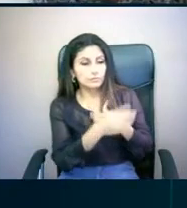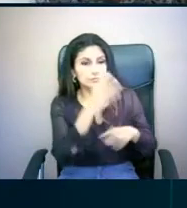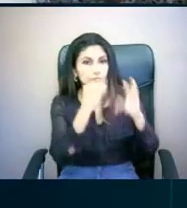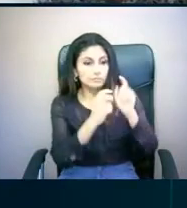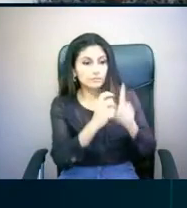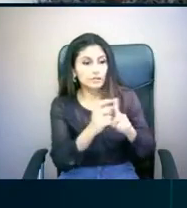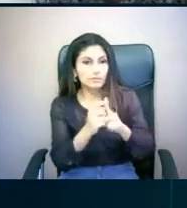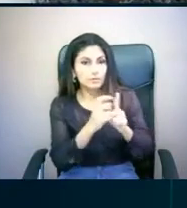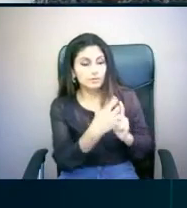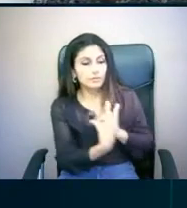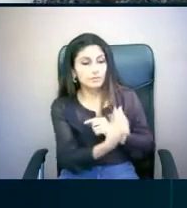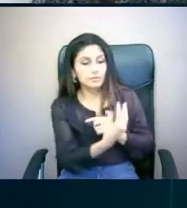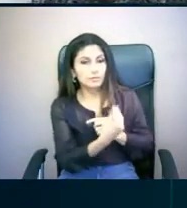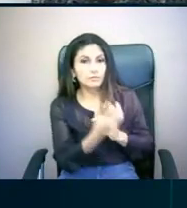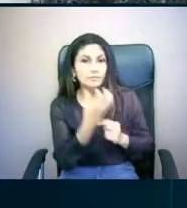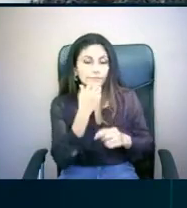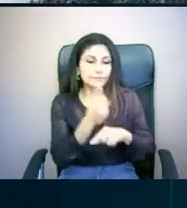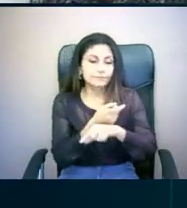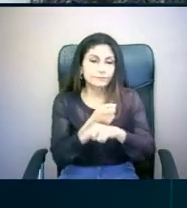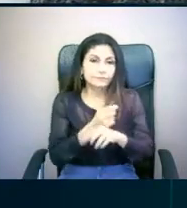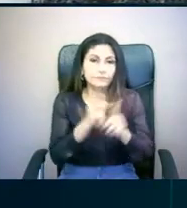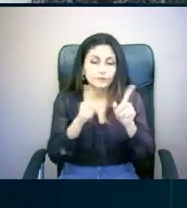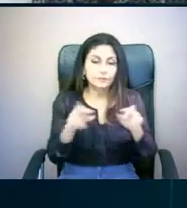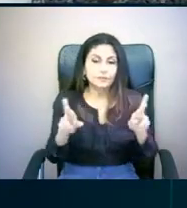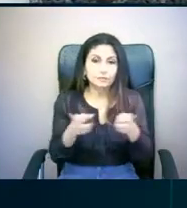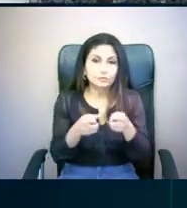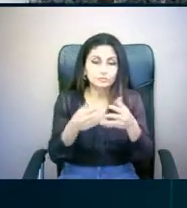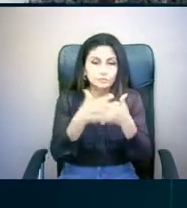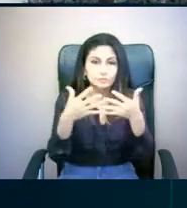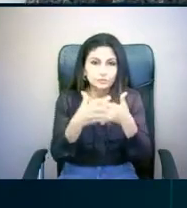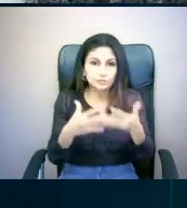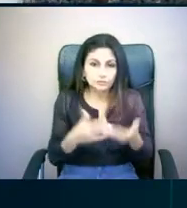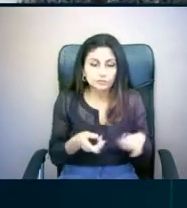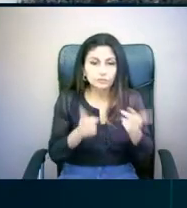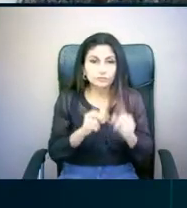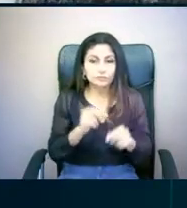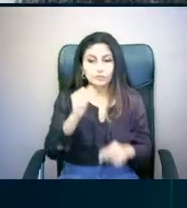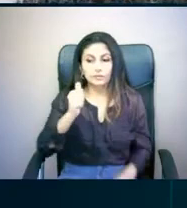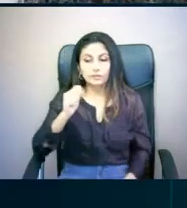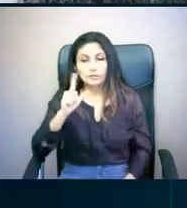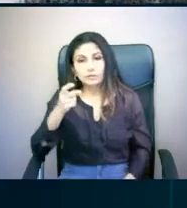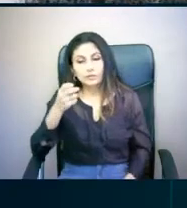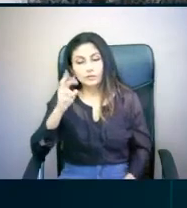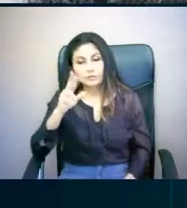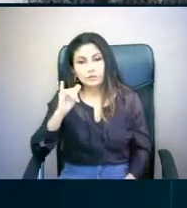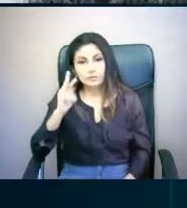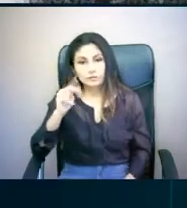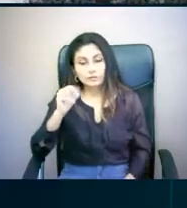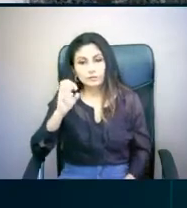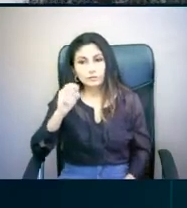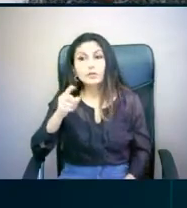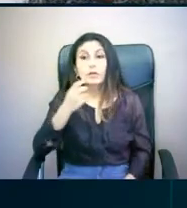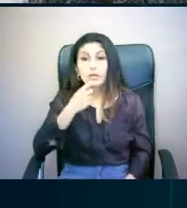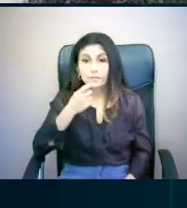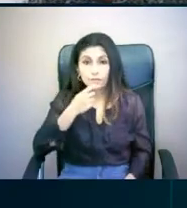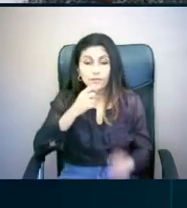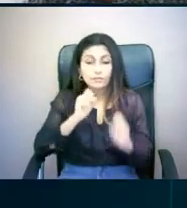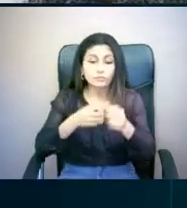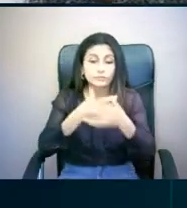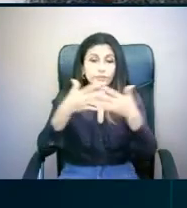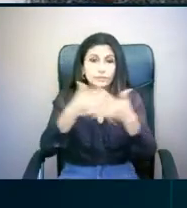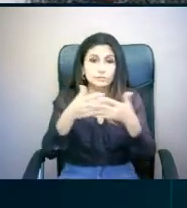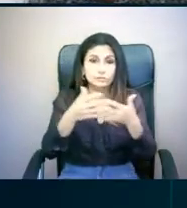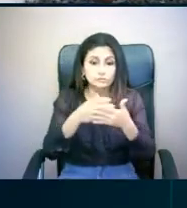Vemos entonces las aplicaciones como resumen de textos. Cuando hablamos de resumen de textos, es un algoritmo que es capaz de leer, interpretar un